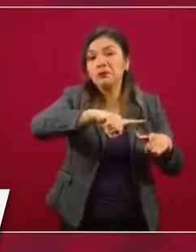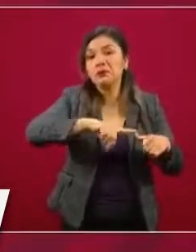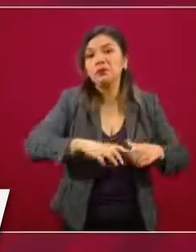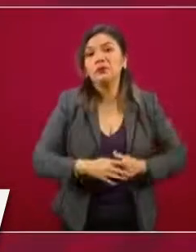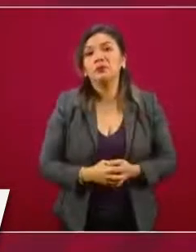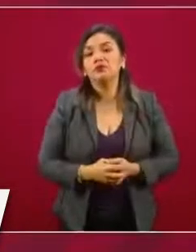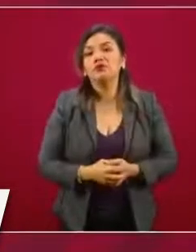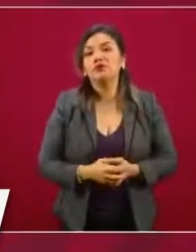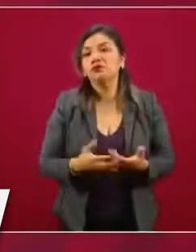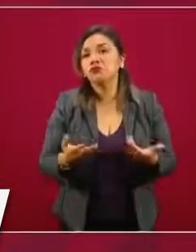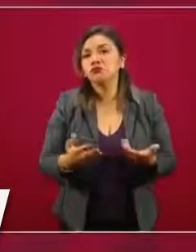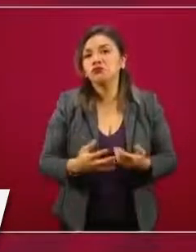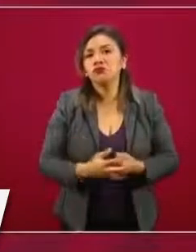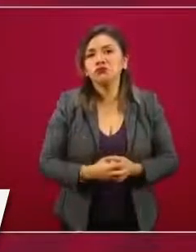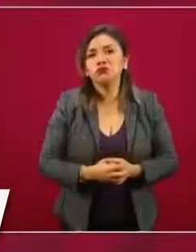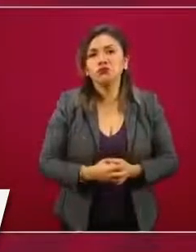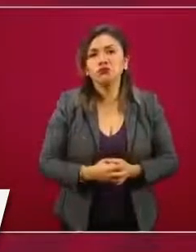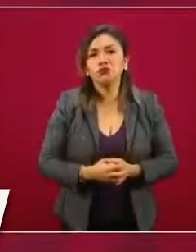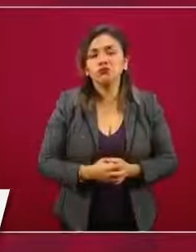en su